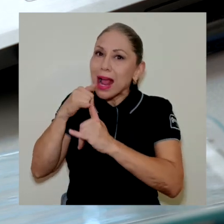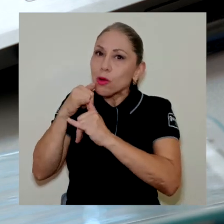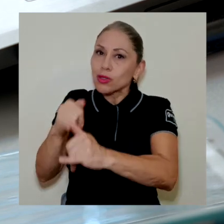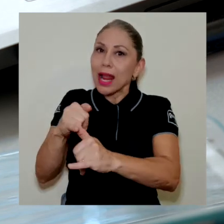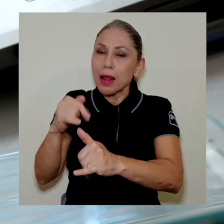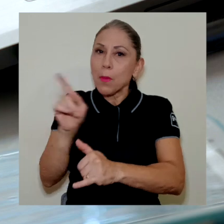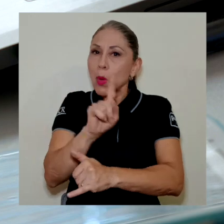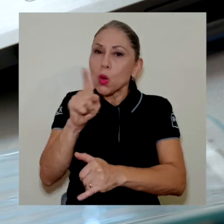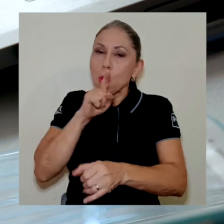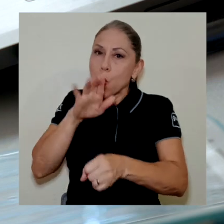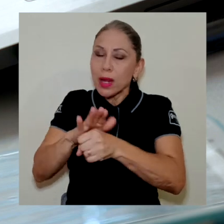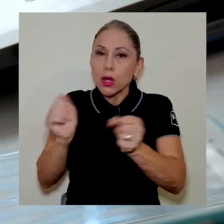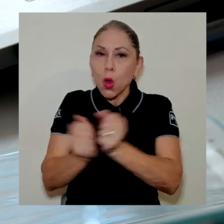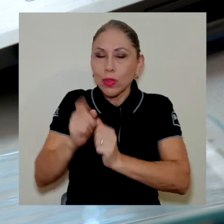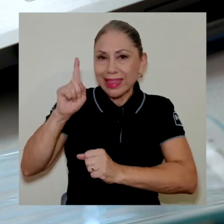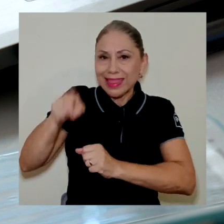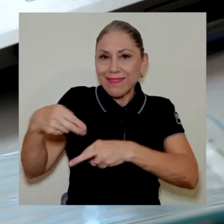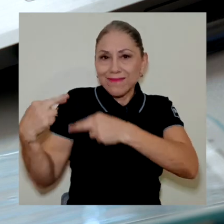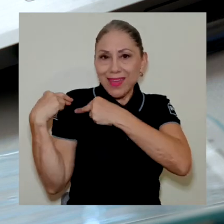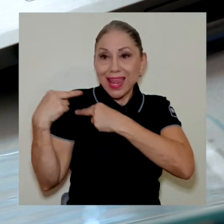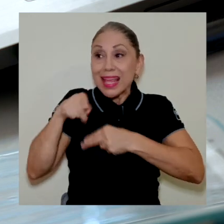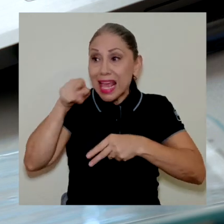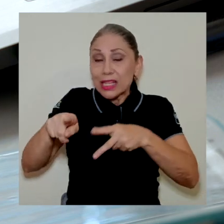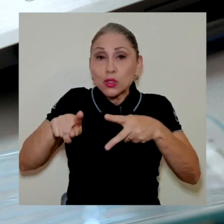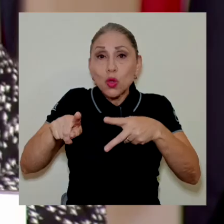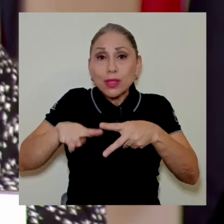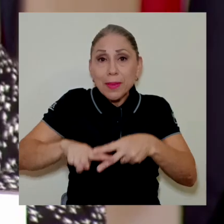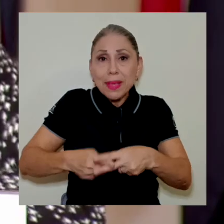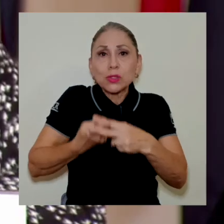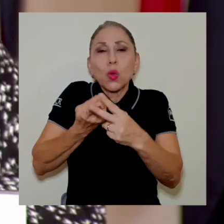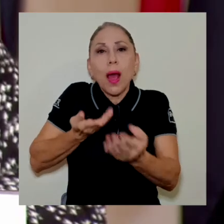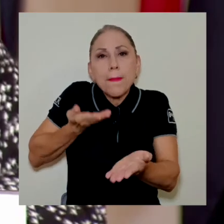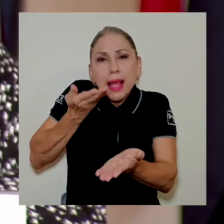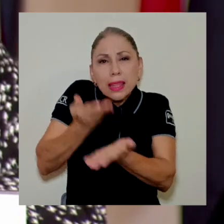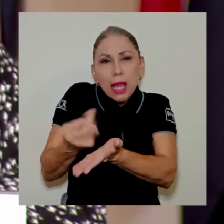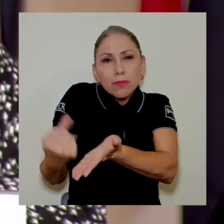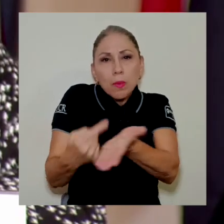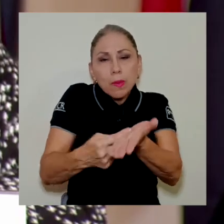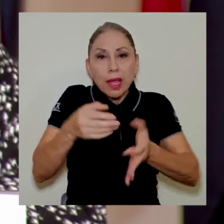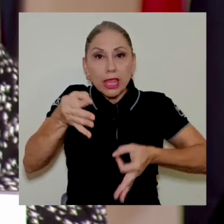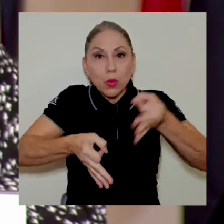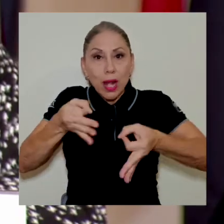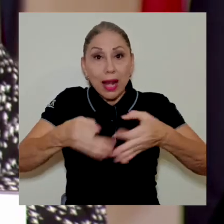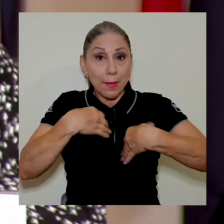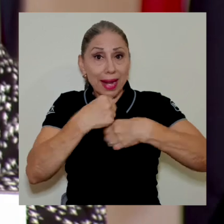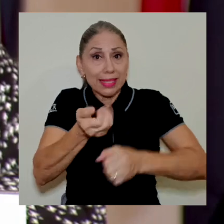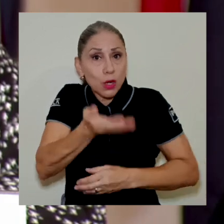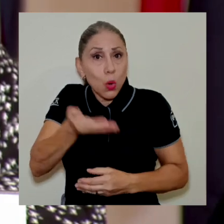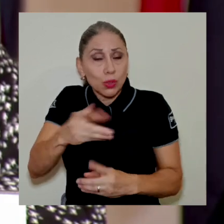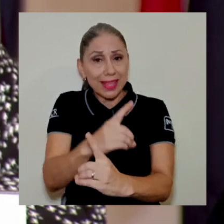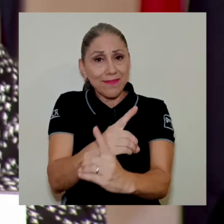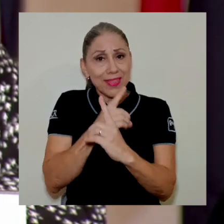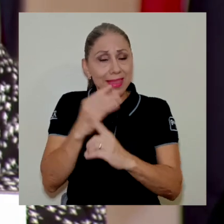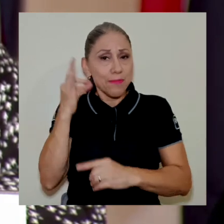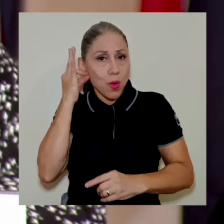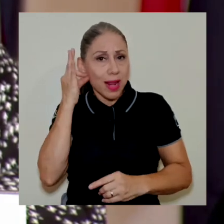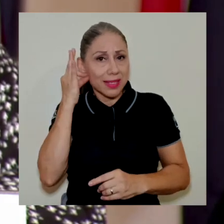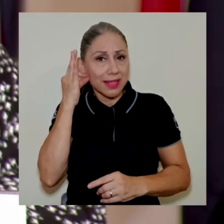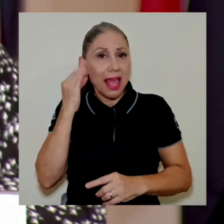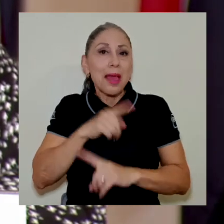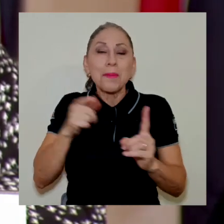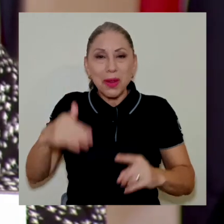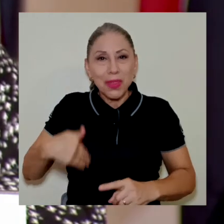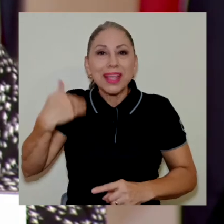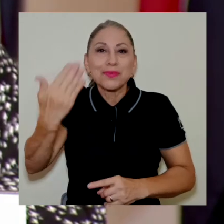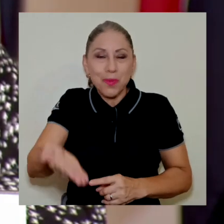de deberes. Pero eso fue como algo que se empezó a plantear mucho con el tribunal, ¿verdad?, para hacer cosas, para defender a las mujeres. Pero bueno, después